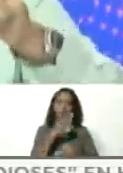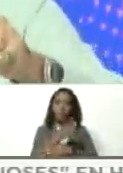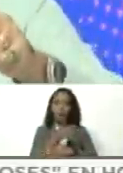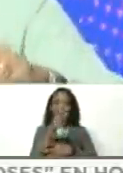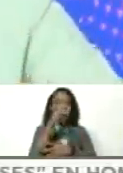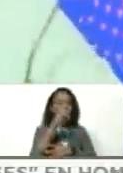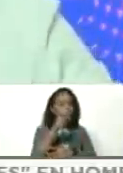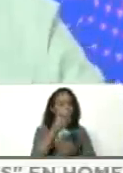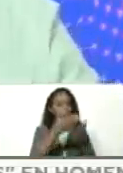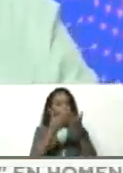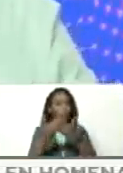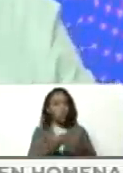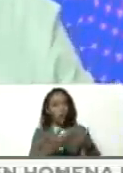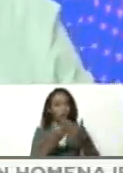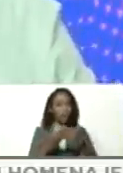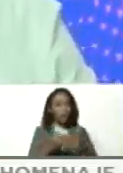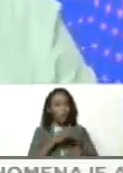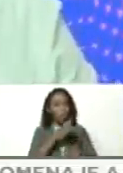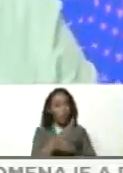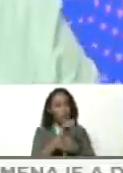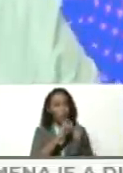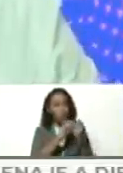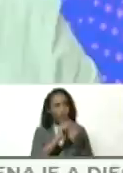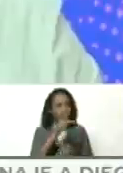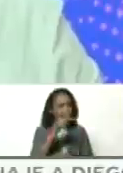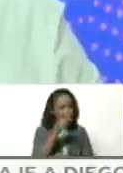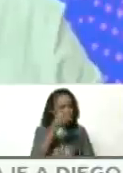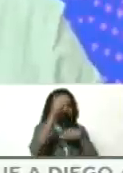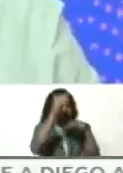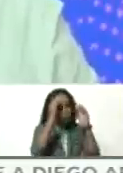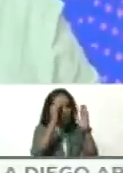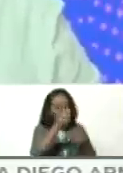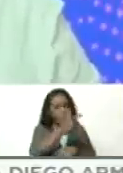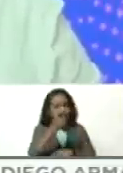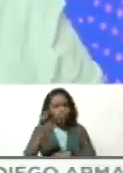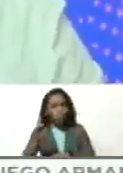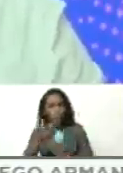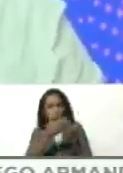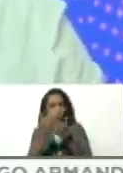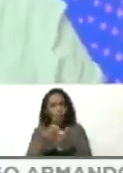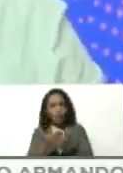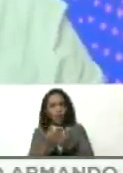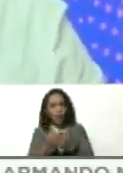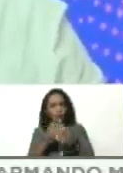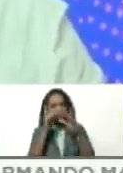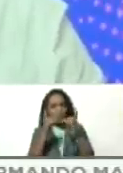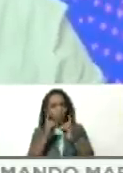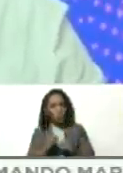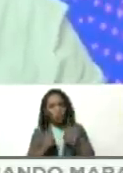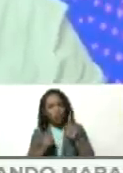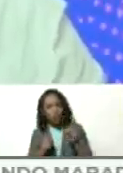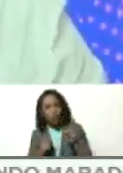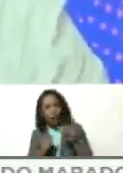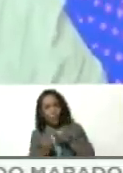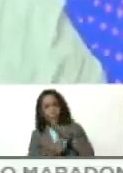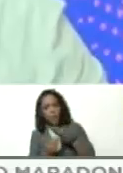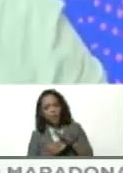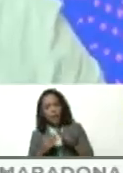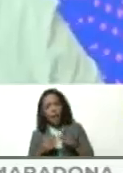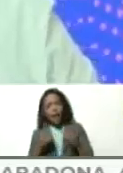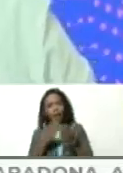escuchen a los estudiantes, escuchen a las bases estudiantiles. Y tomen decisiones con las bases